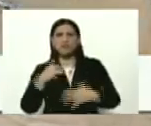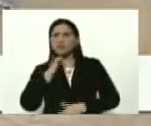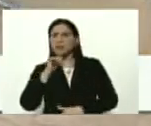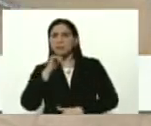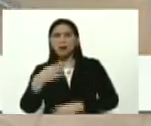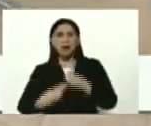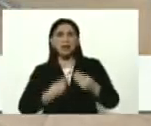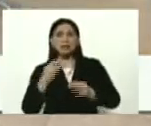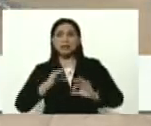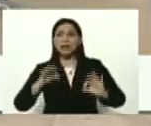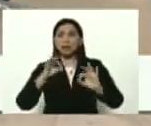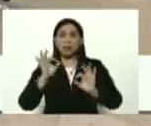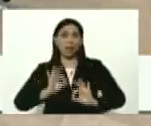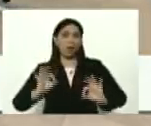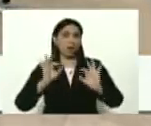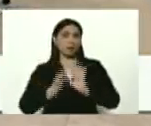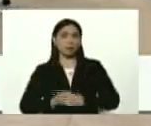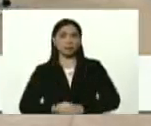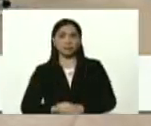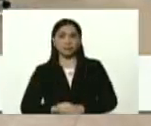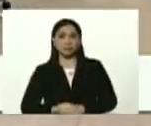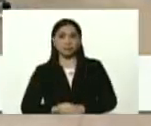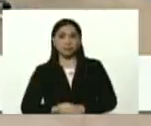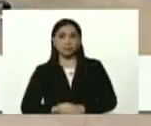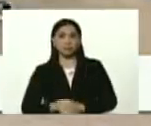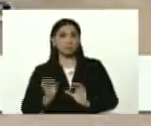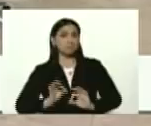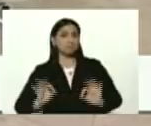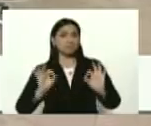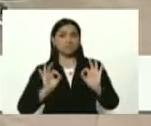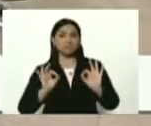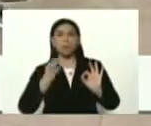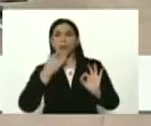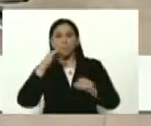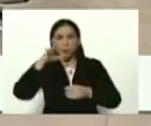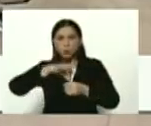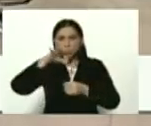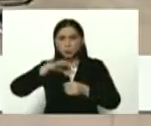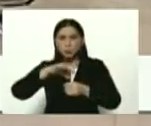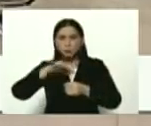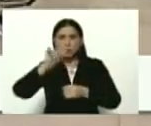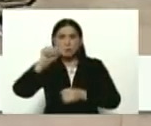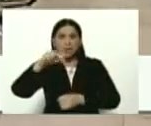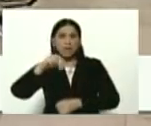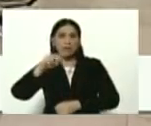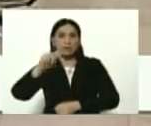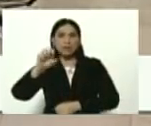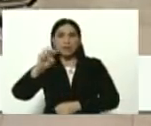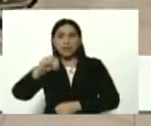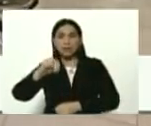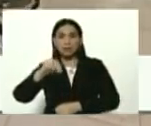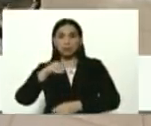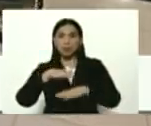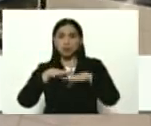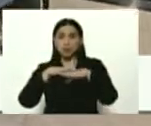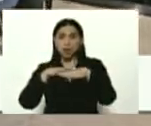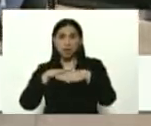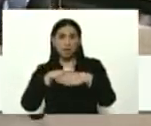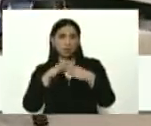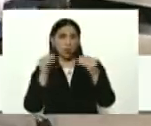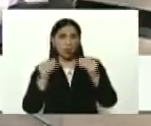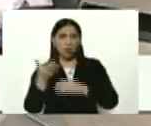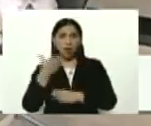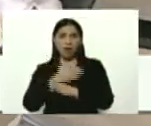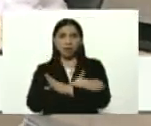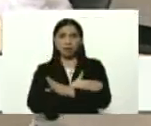Nada. ¿Ah? Nada. Un llantén. Con llantén curaban todo antes. El llantén